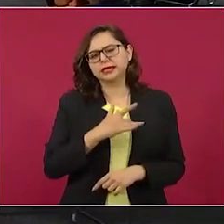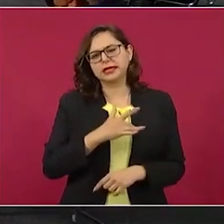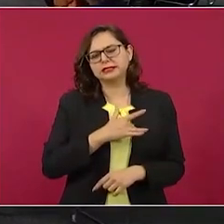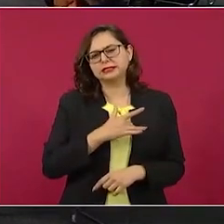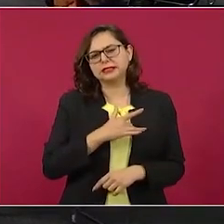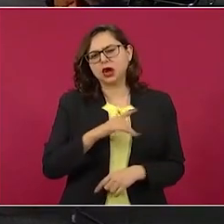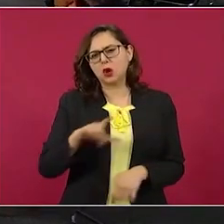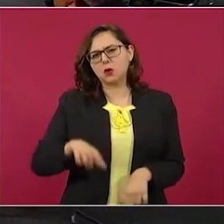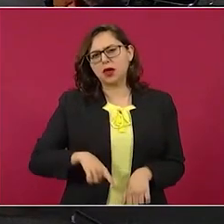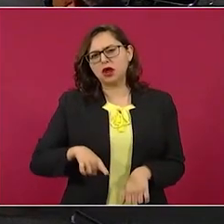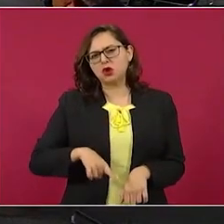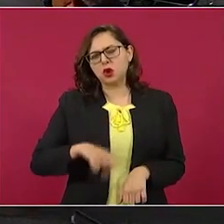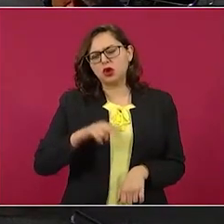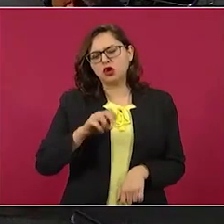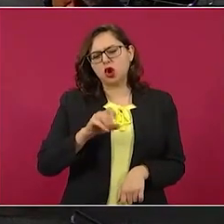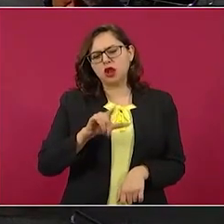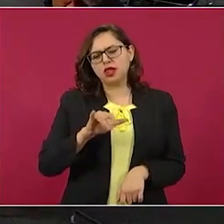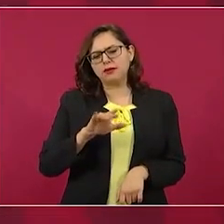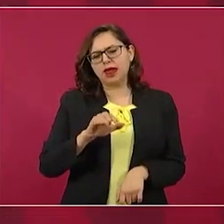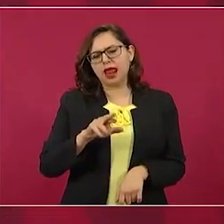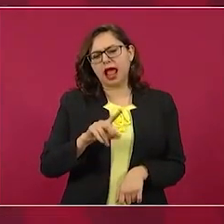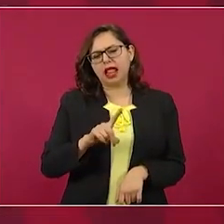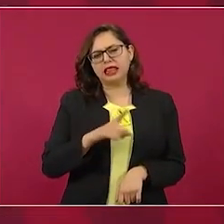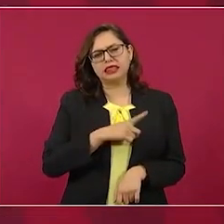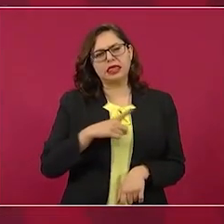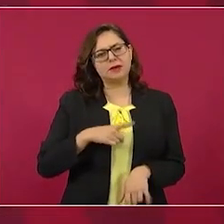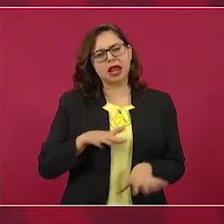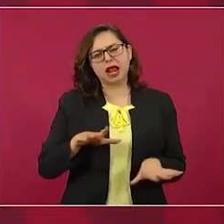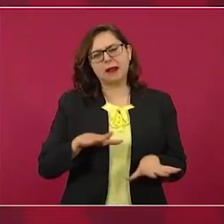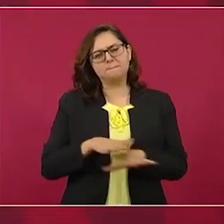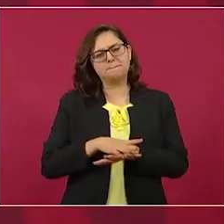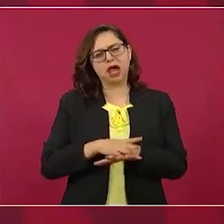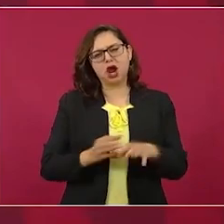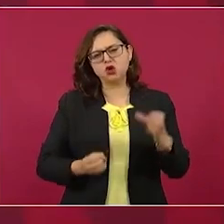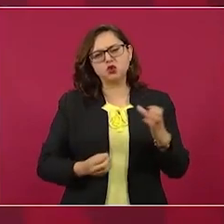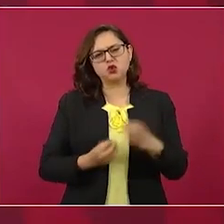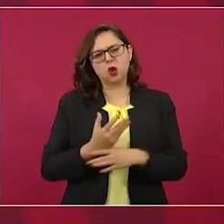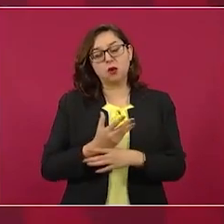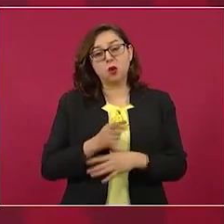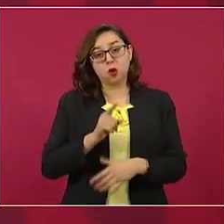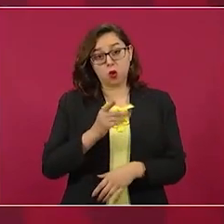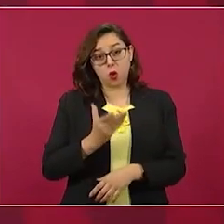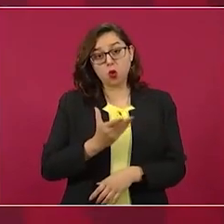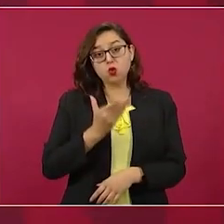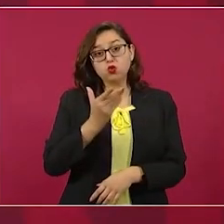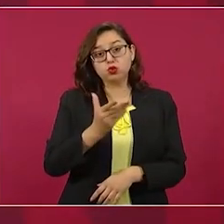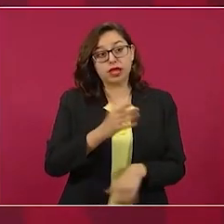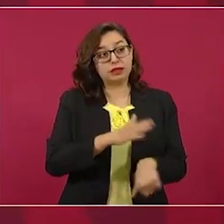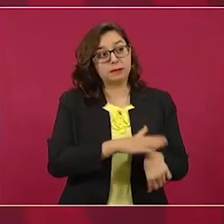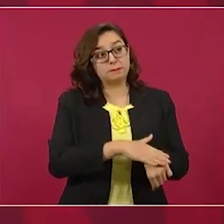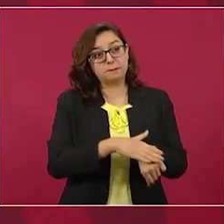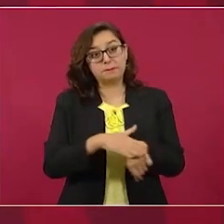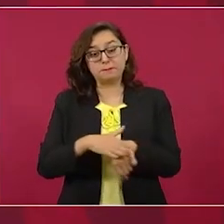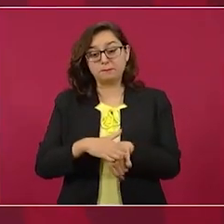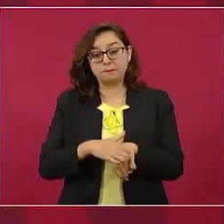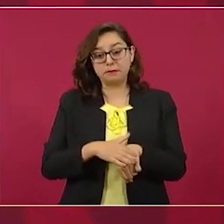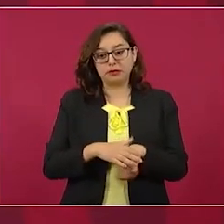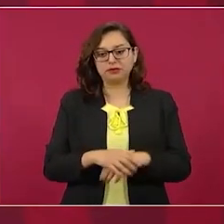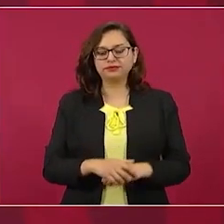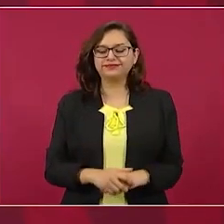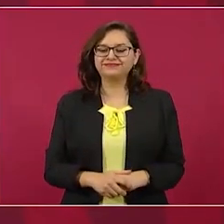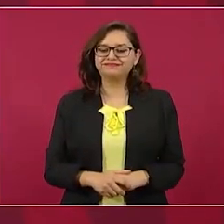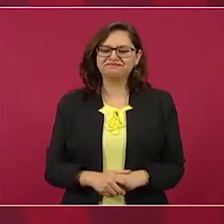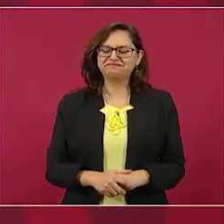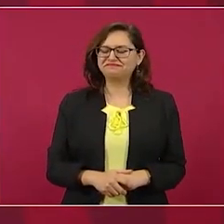de bienestar? No, pero se están dando las cosas, porque es evidente el